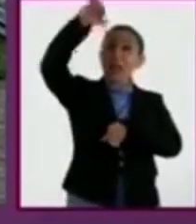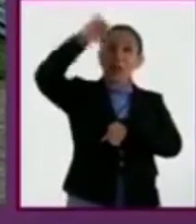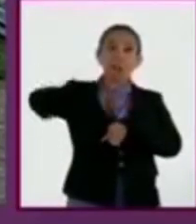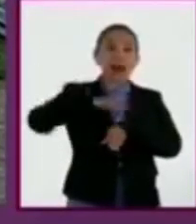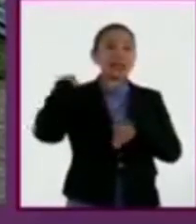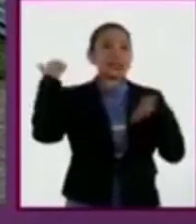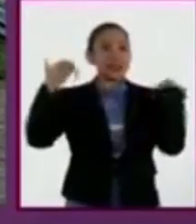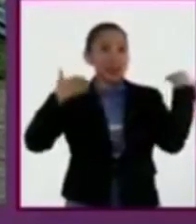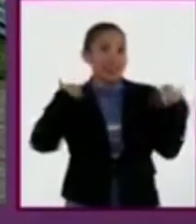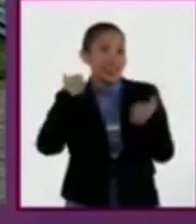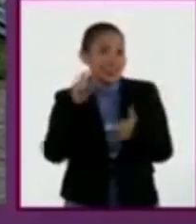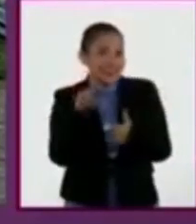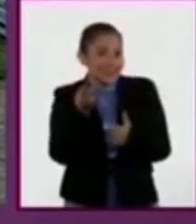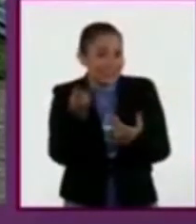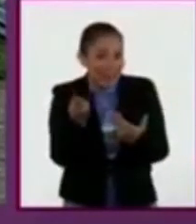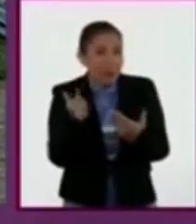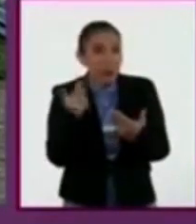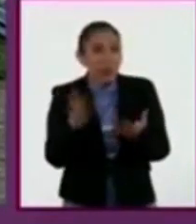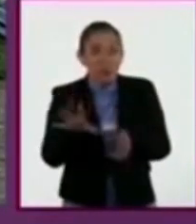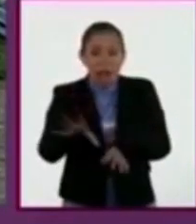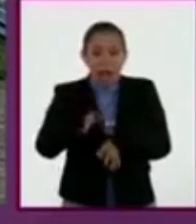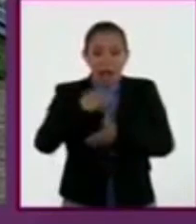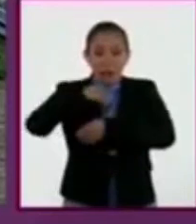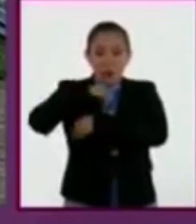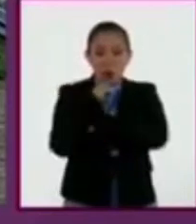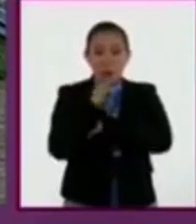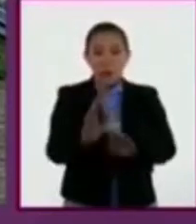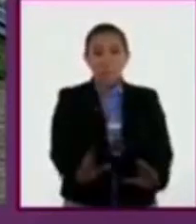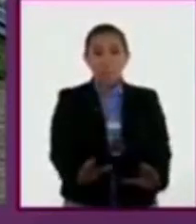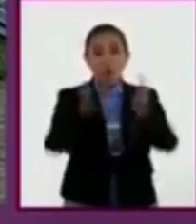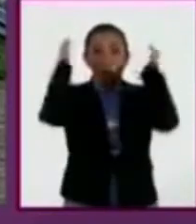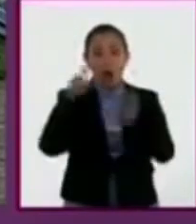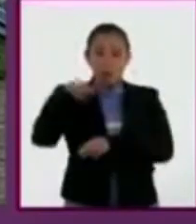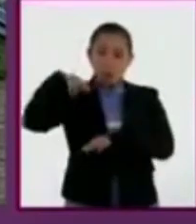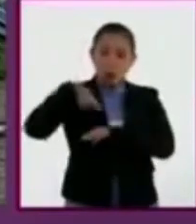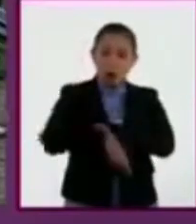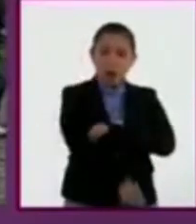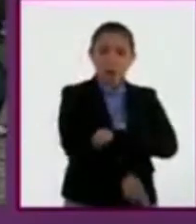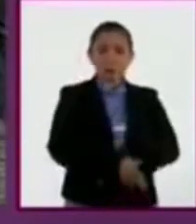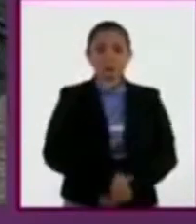más divertido resulta, pues adquirimos mayor velocidad en la bajada.